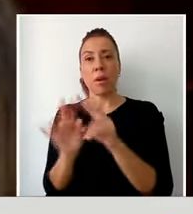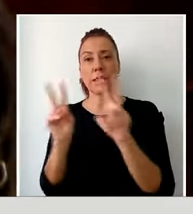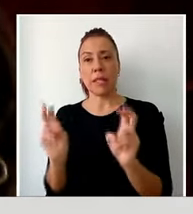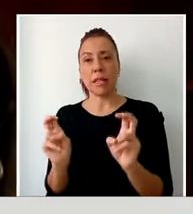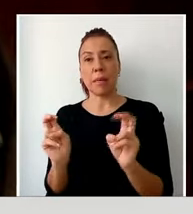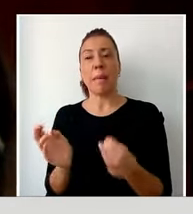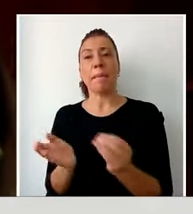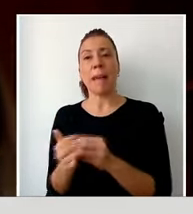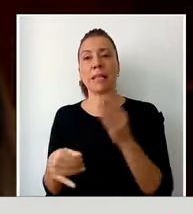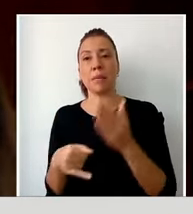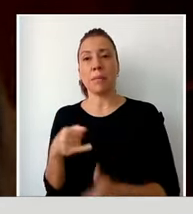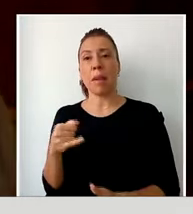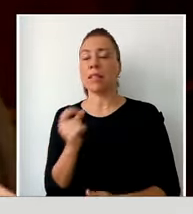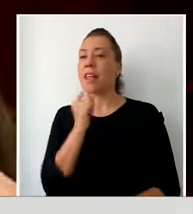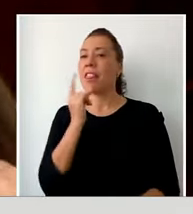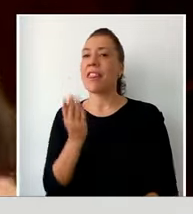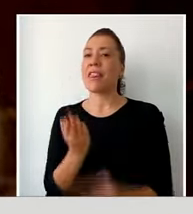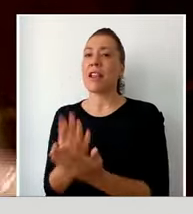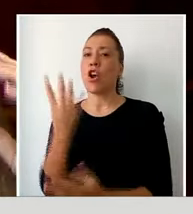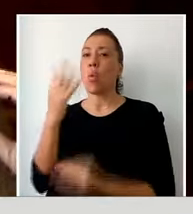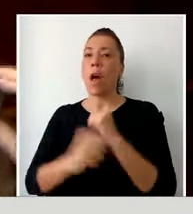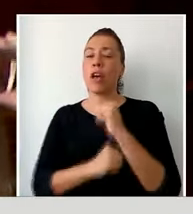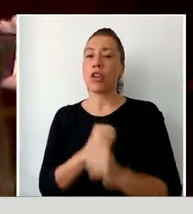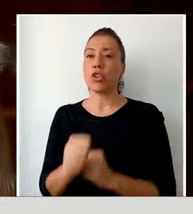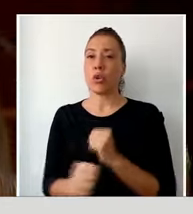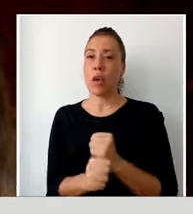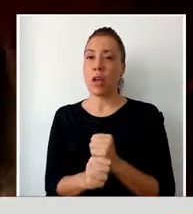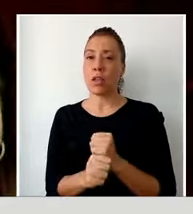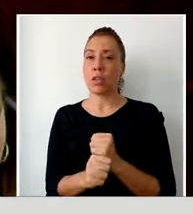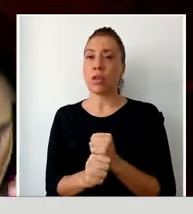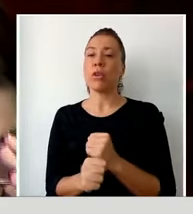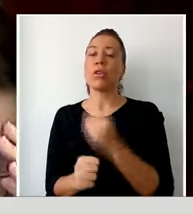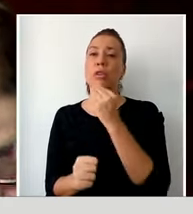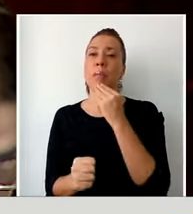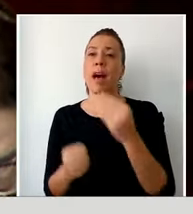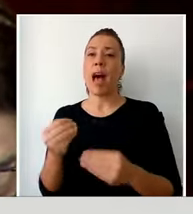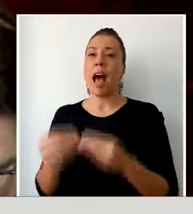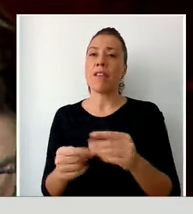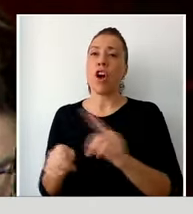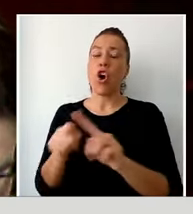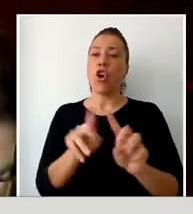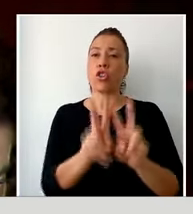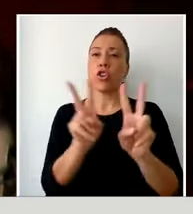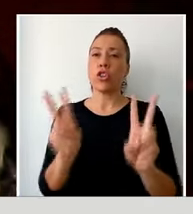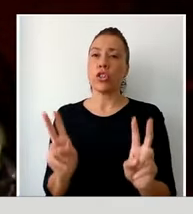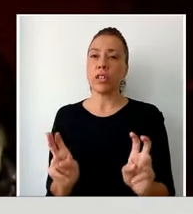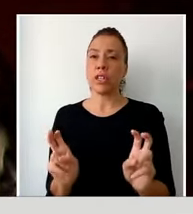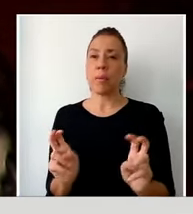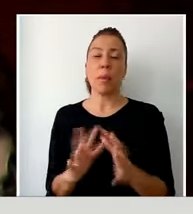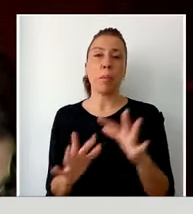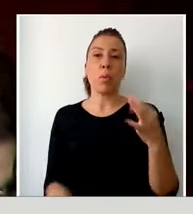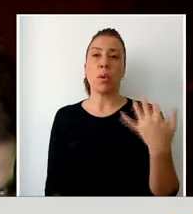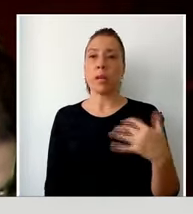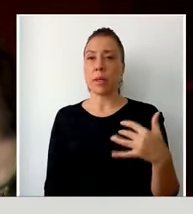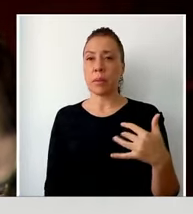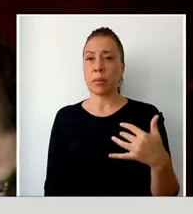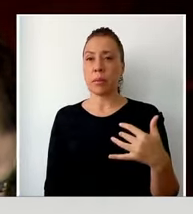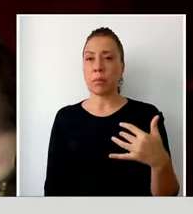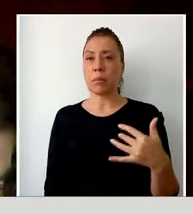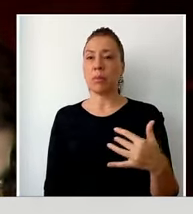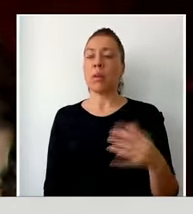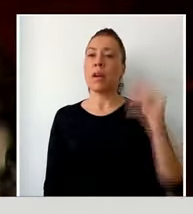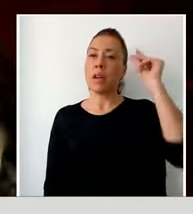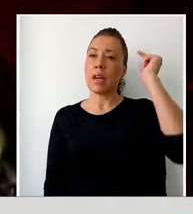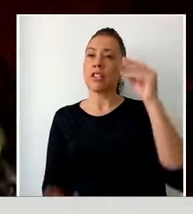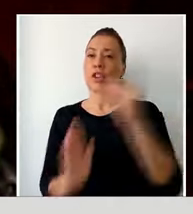plazo para la denuncia a cuatro años sino también avanzamos en otros puntos del todo relevantes tales como la creación de un registro